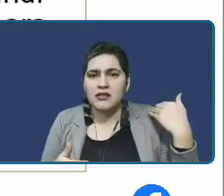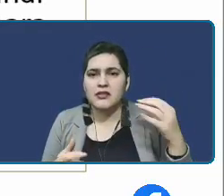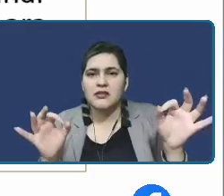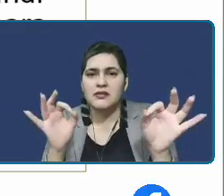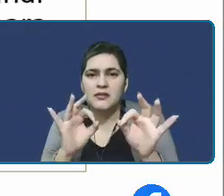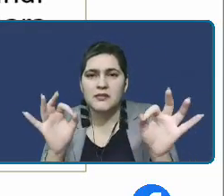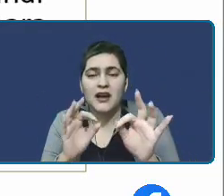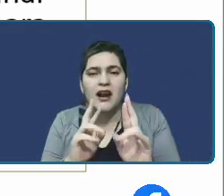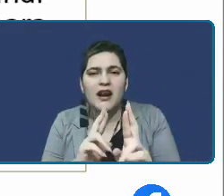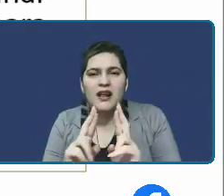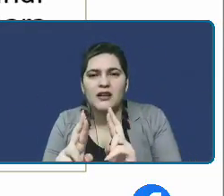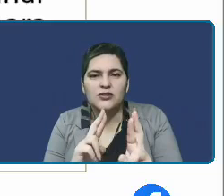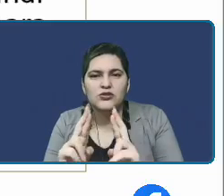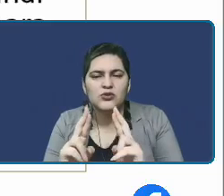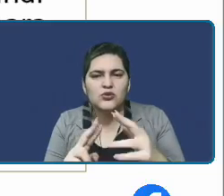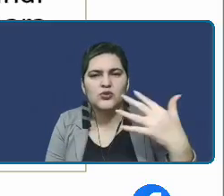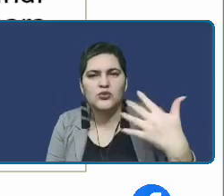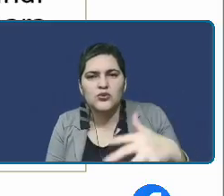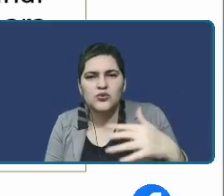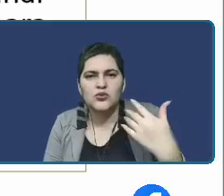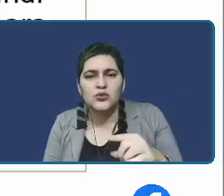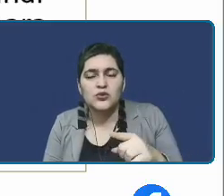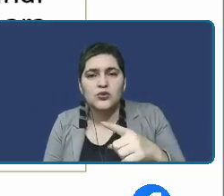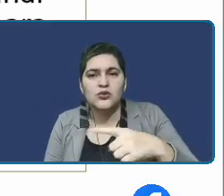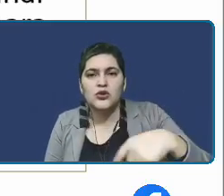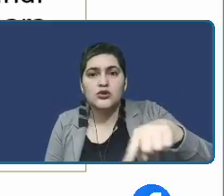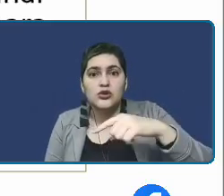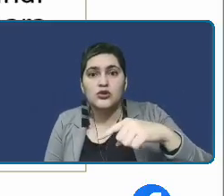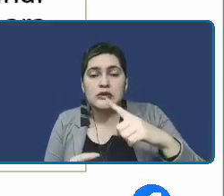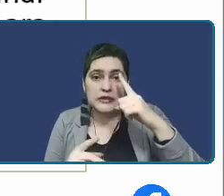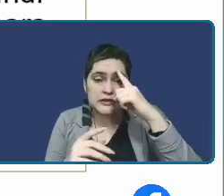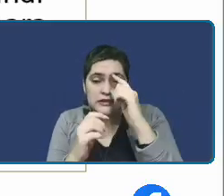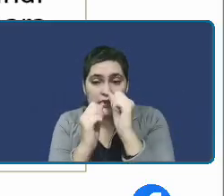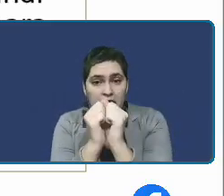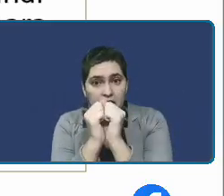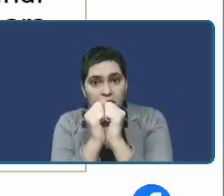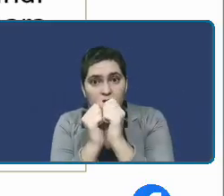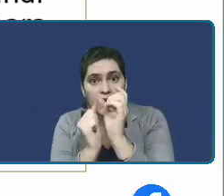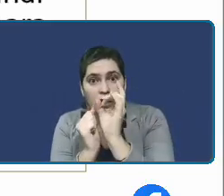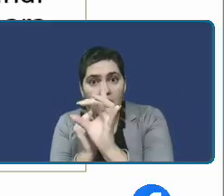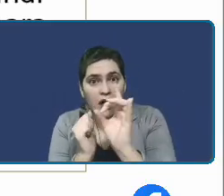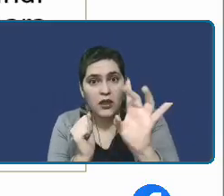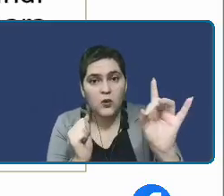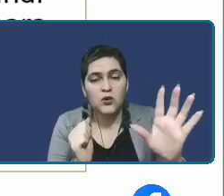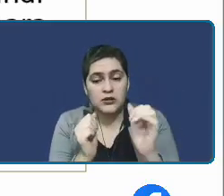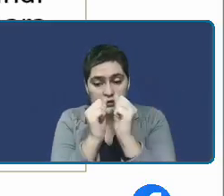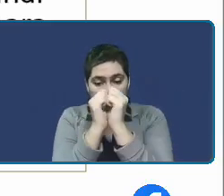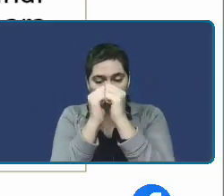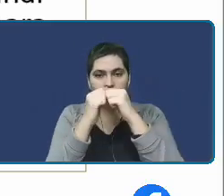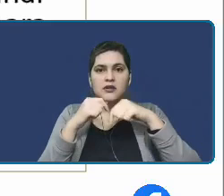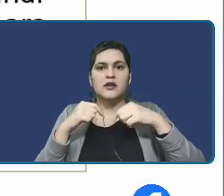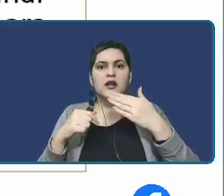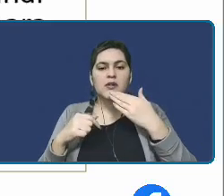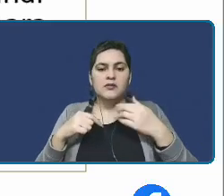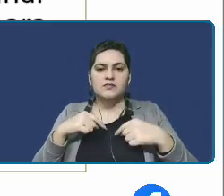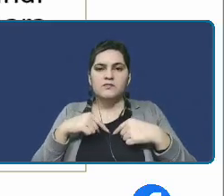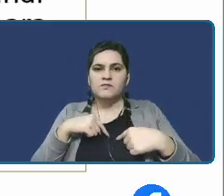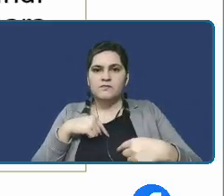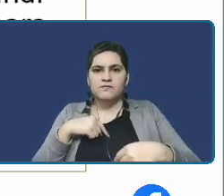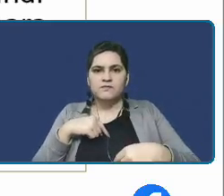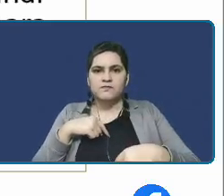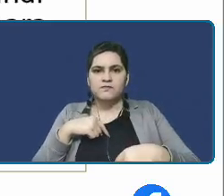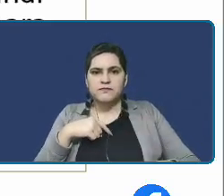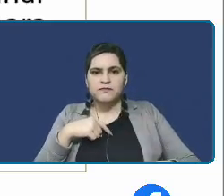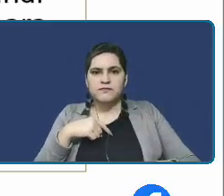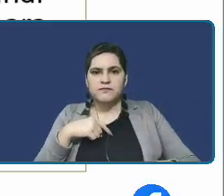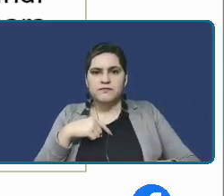tan importante que hay entre nuestro cerebro, de todos nosotros, y nuestro intestino, hay una conversación muy fluida, ¿no es cierto?